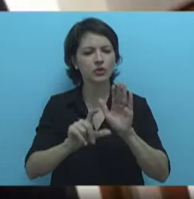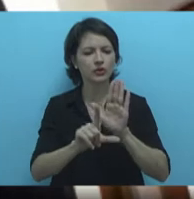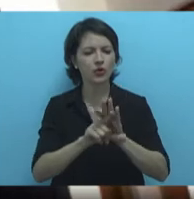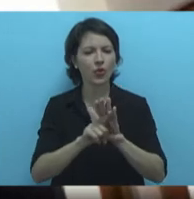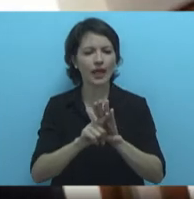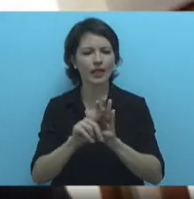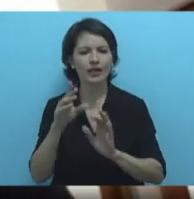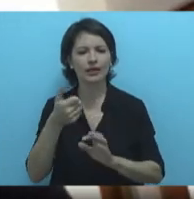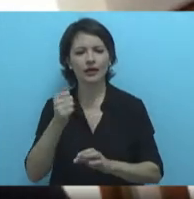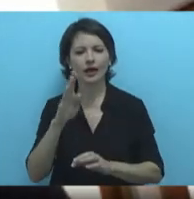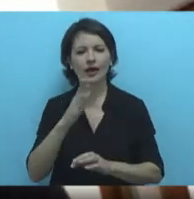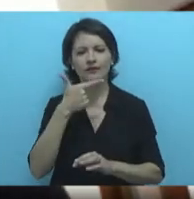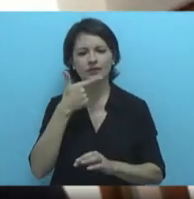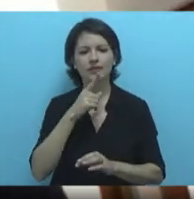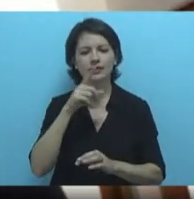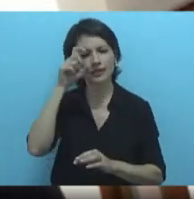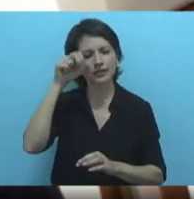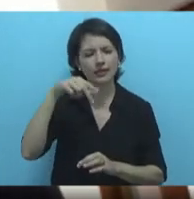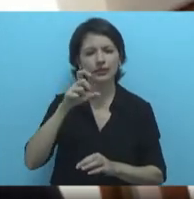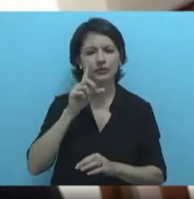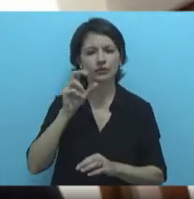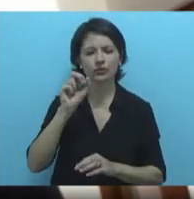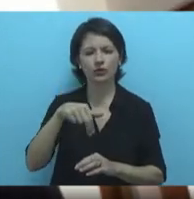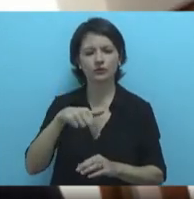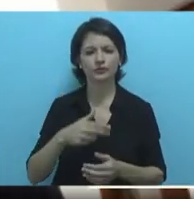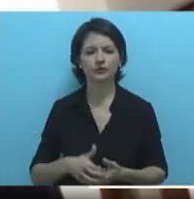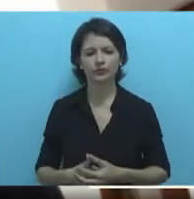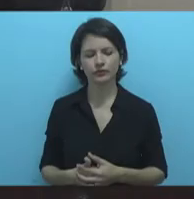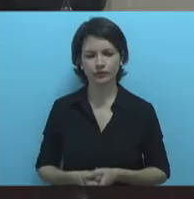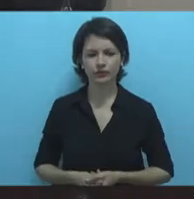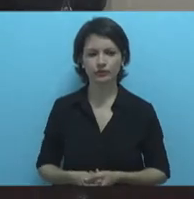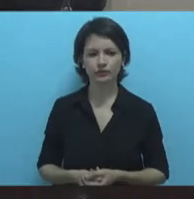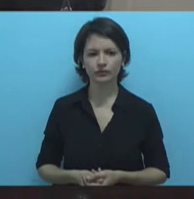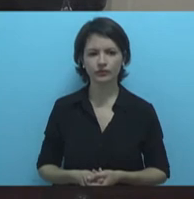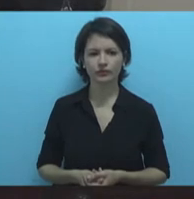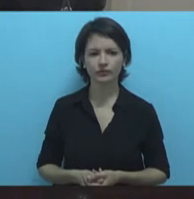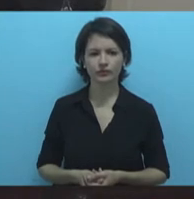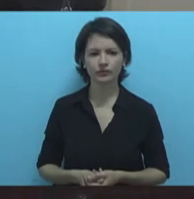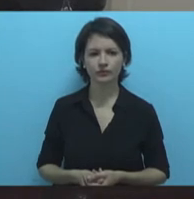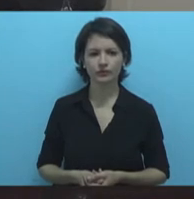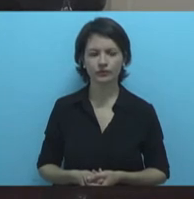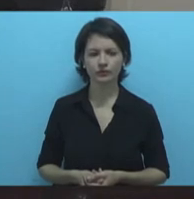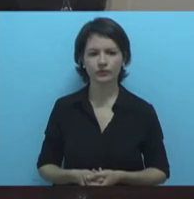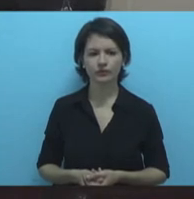esta votación vemos a consideración la atención solicitada